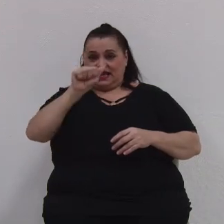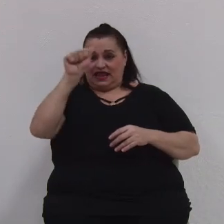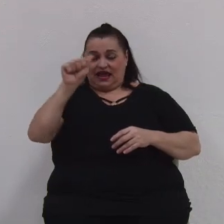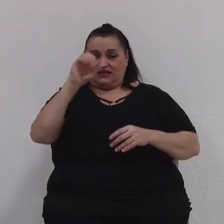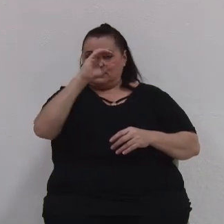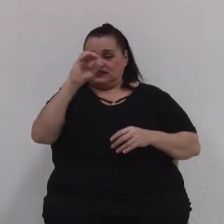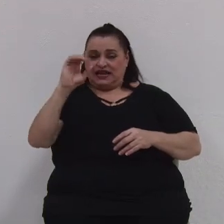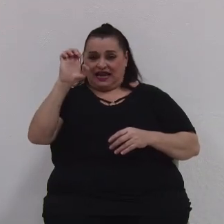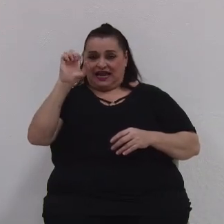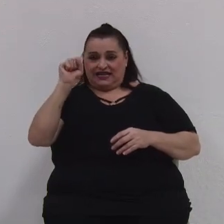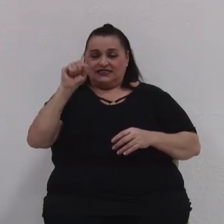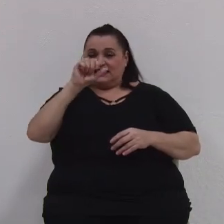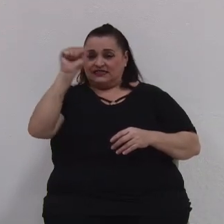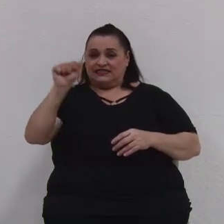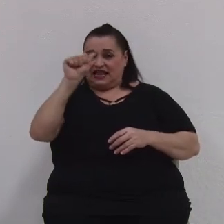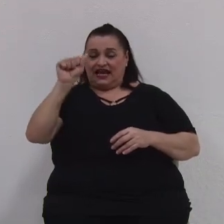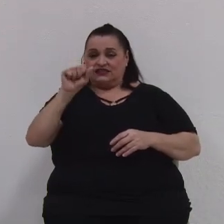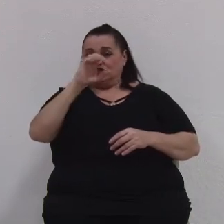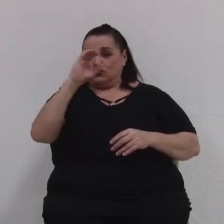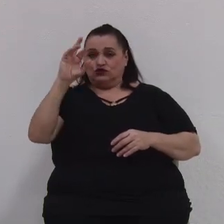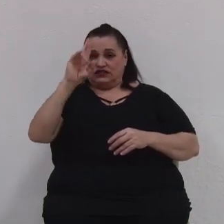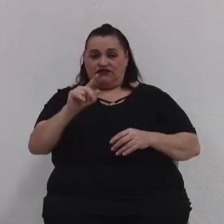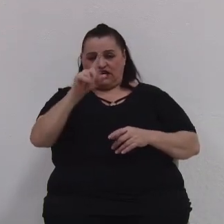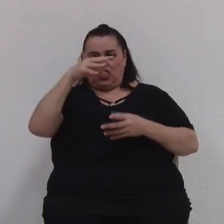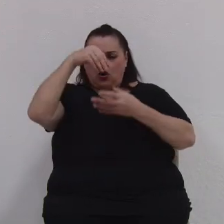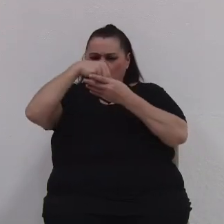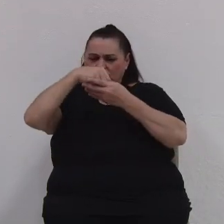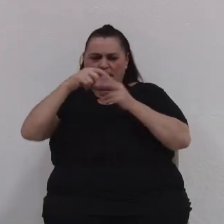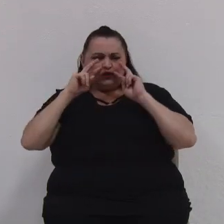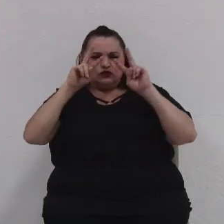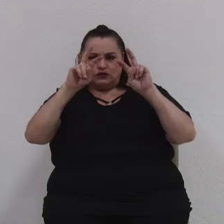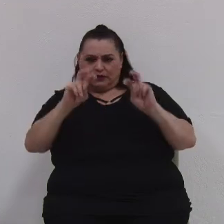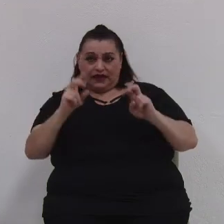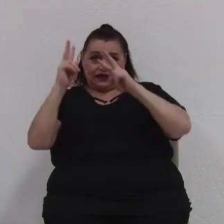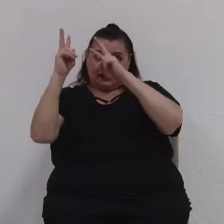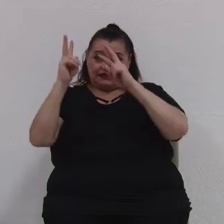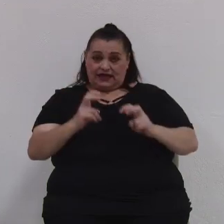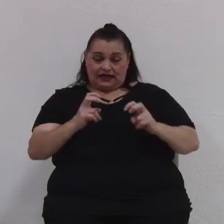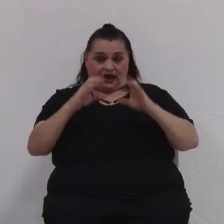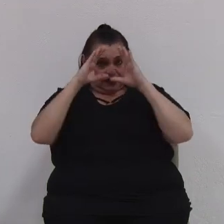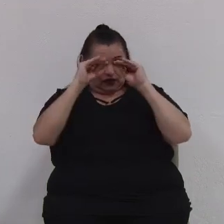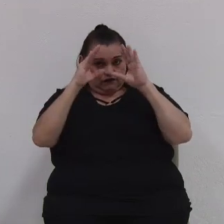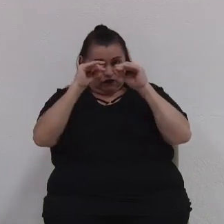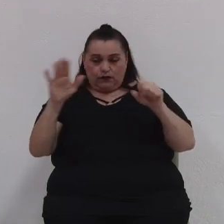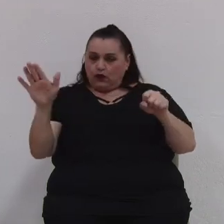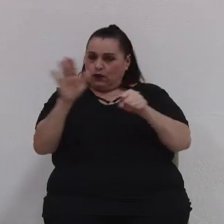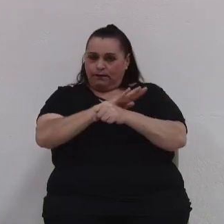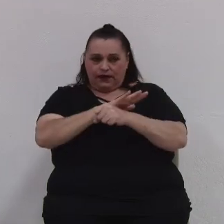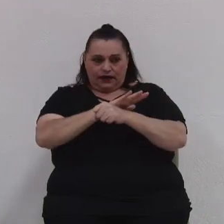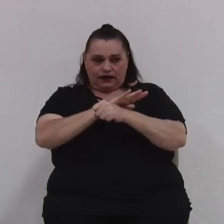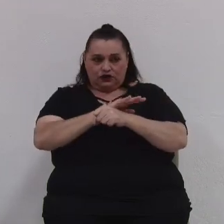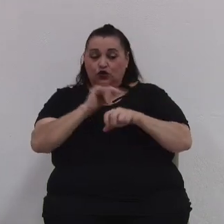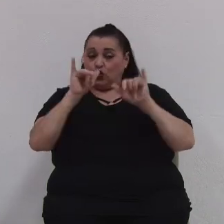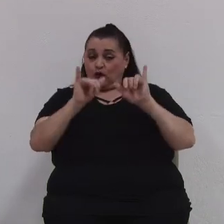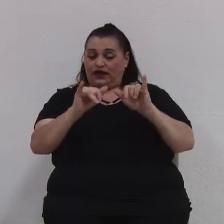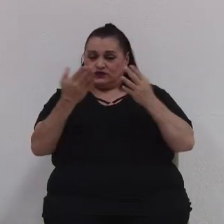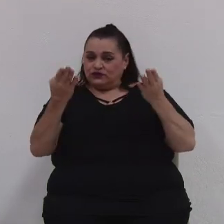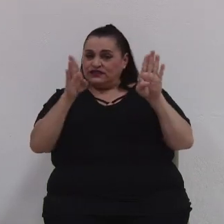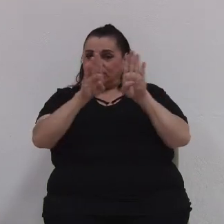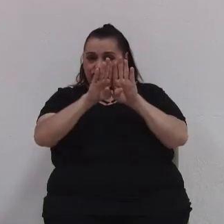www.undp.org/es/Costa Rica, en donde pueden encontrar todos nuestros contenidos y también descargar el informe completo. Con esto hacemos cierre